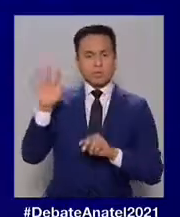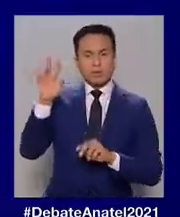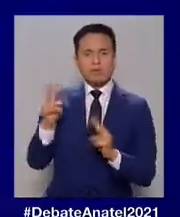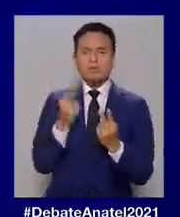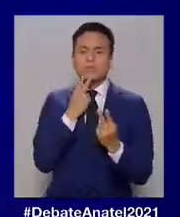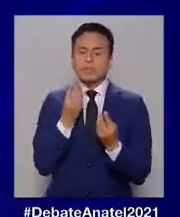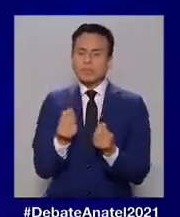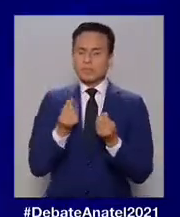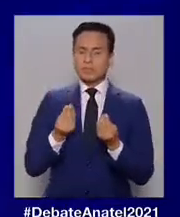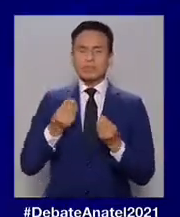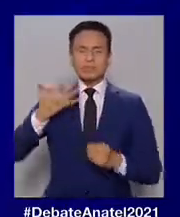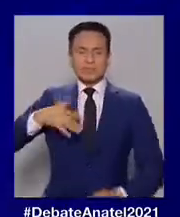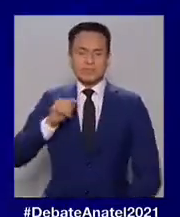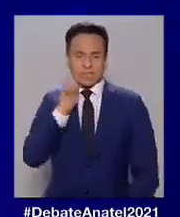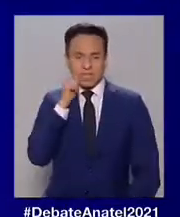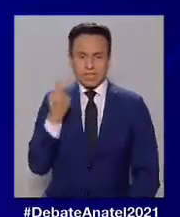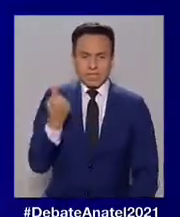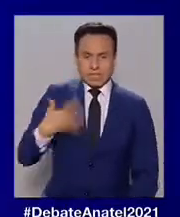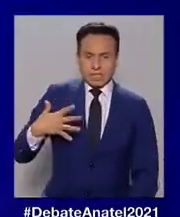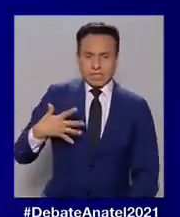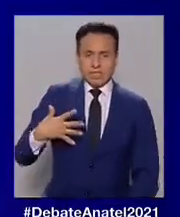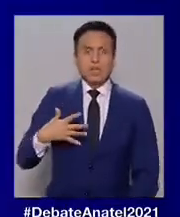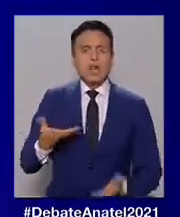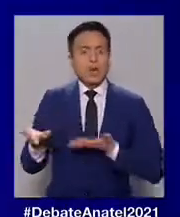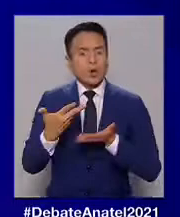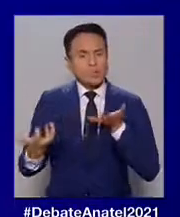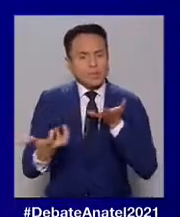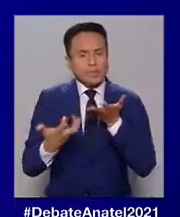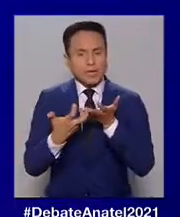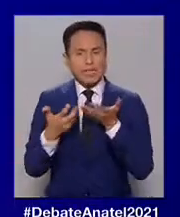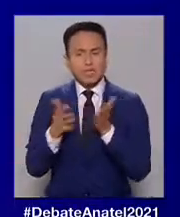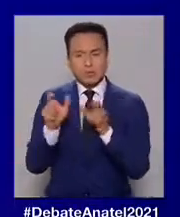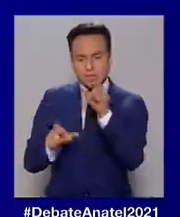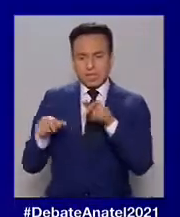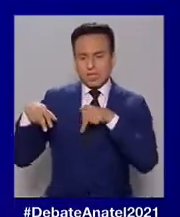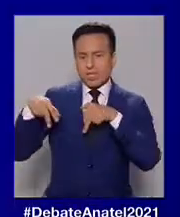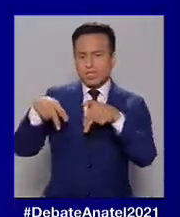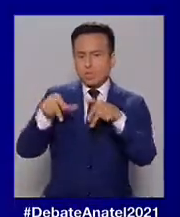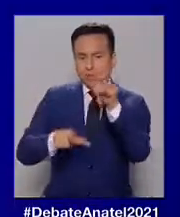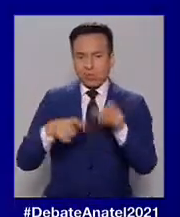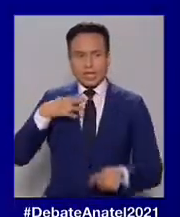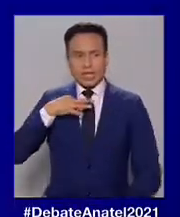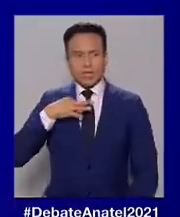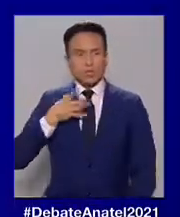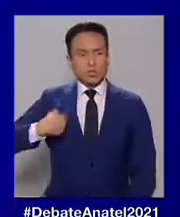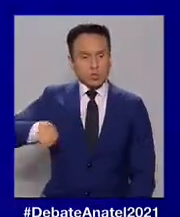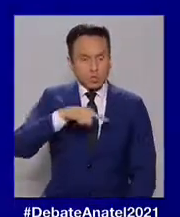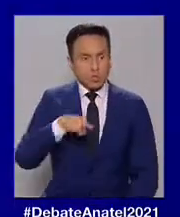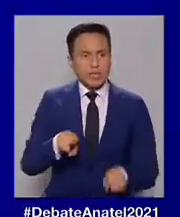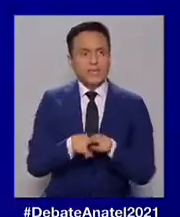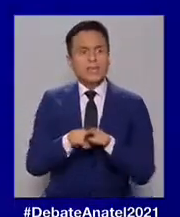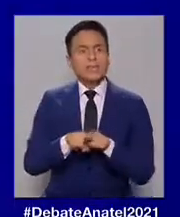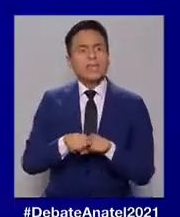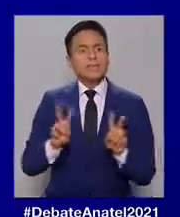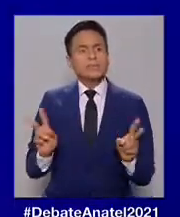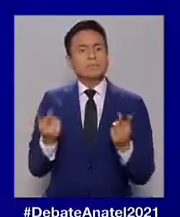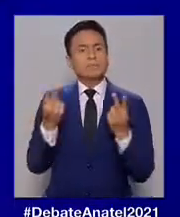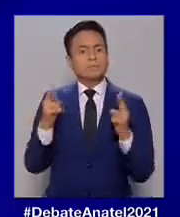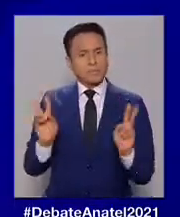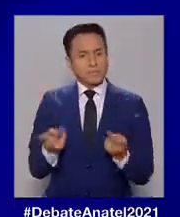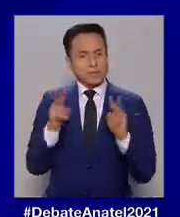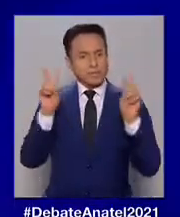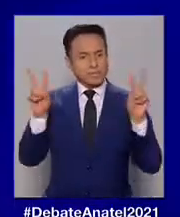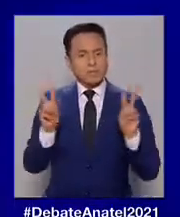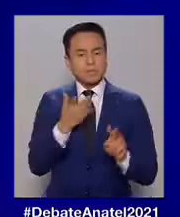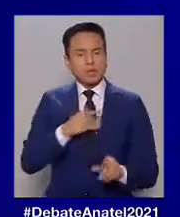fundamental eso significa también compatibilizar el libre tránsito de los ciudadanos vamos a recuperar la paz y vamos a recuperar la